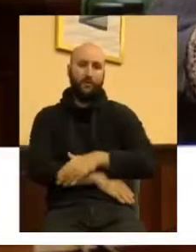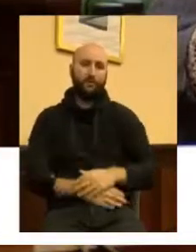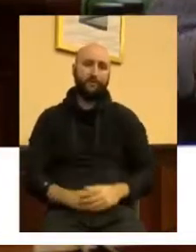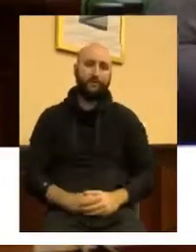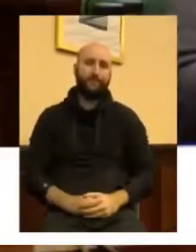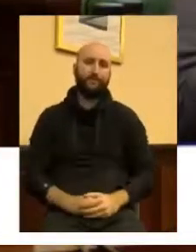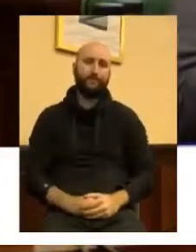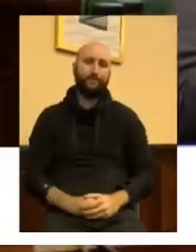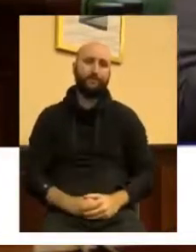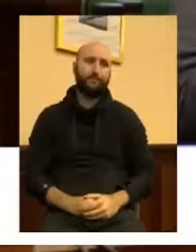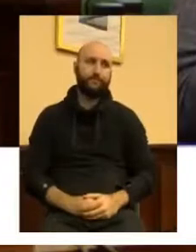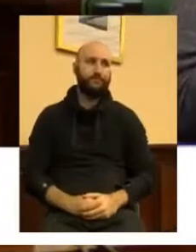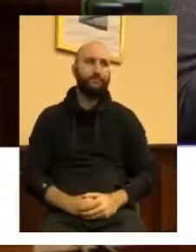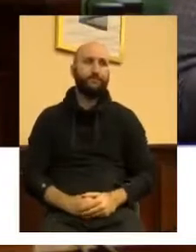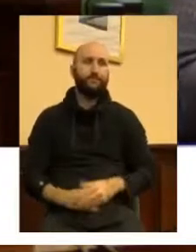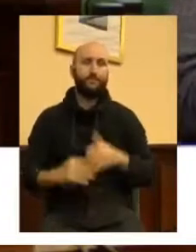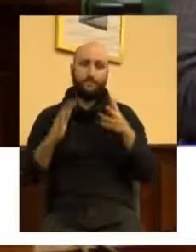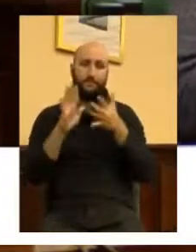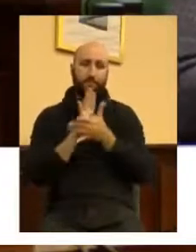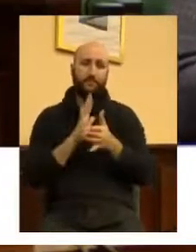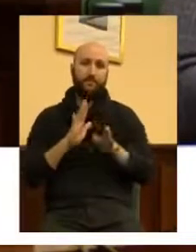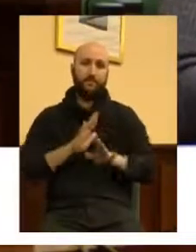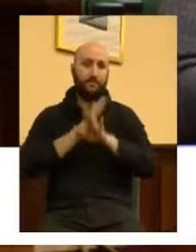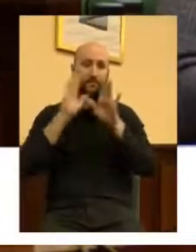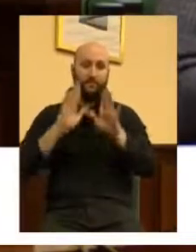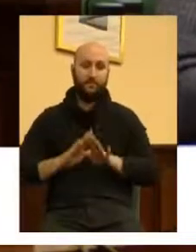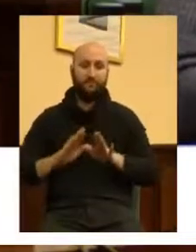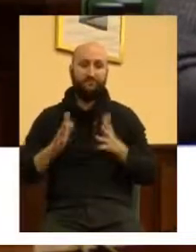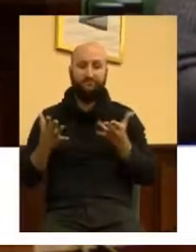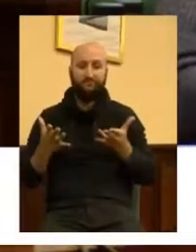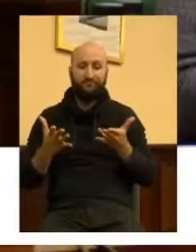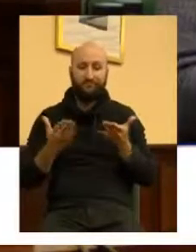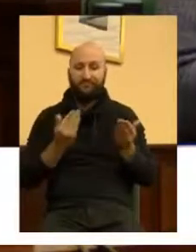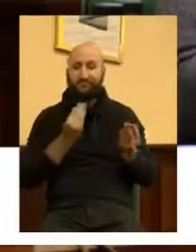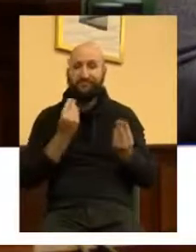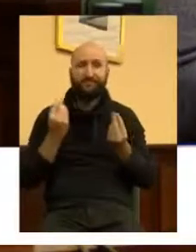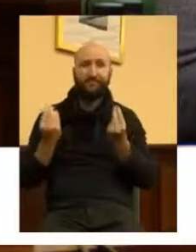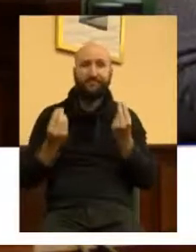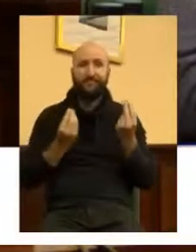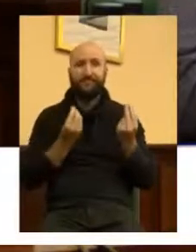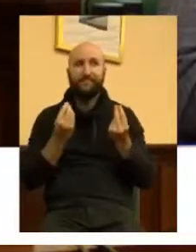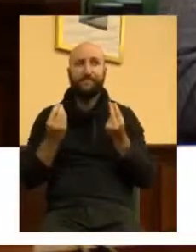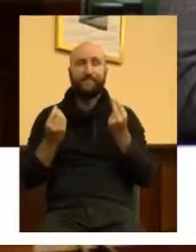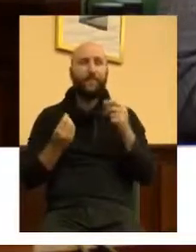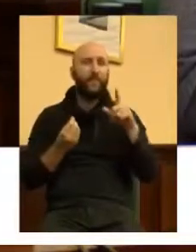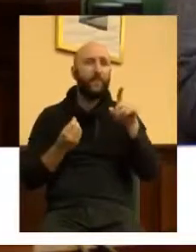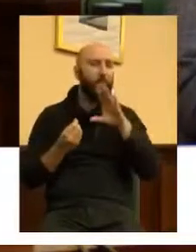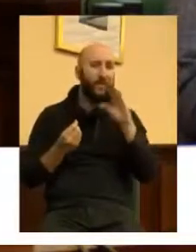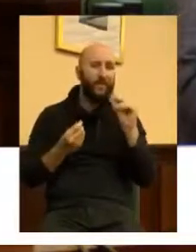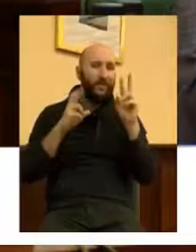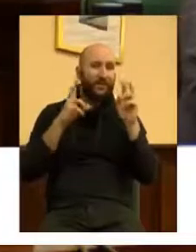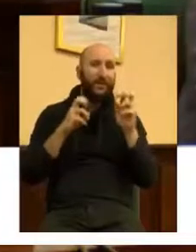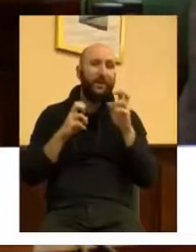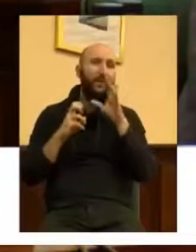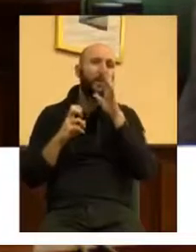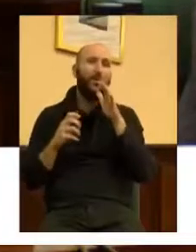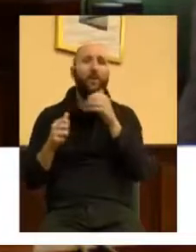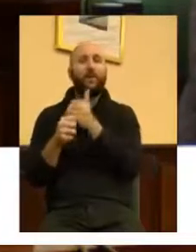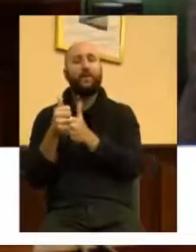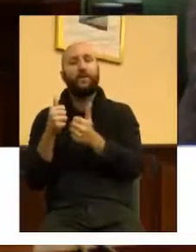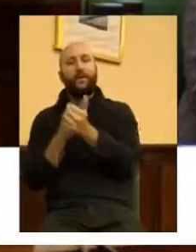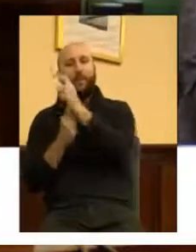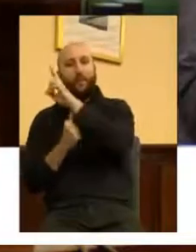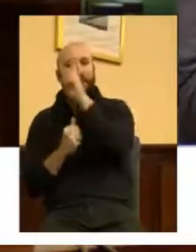que, francamente, no entiendo muy bien, teniendo en cuenta el precedente de Madrid y